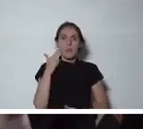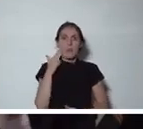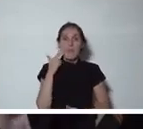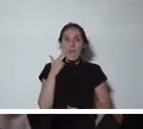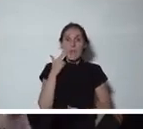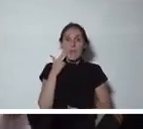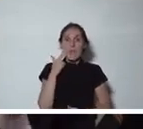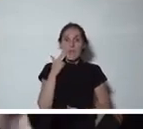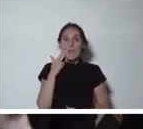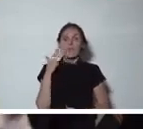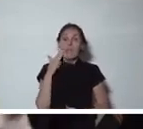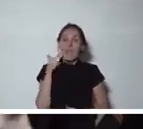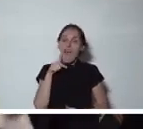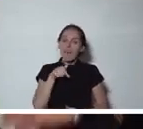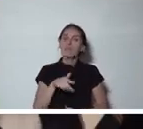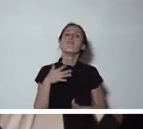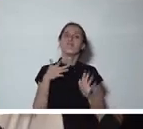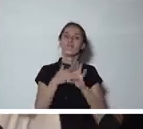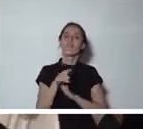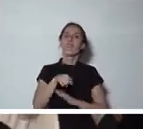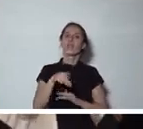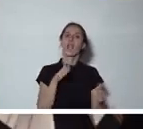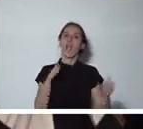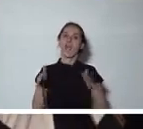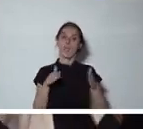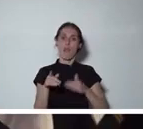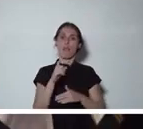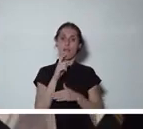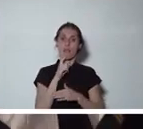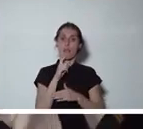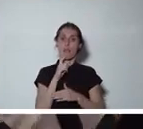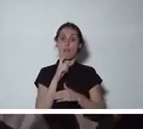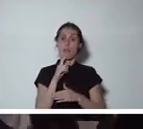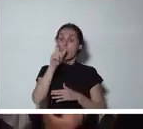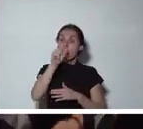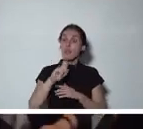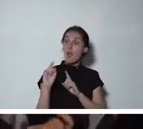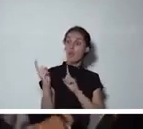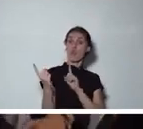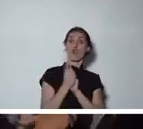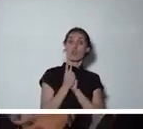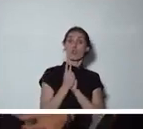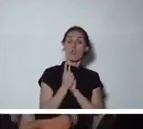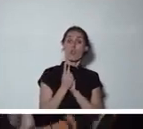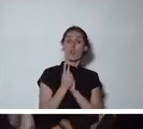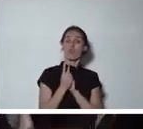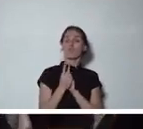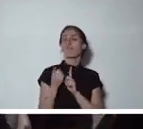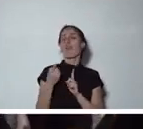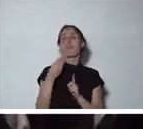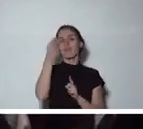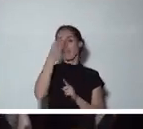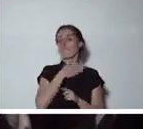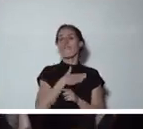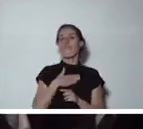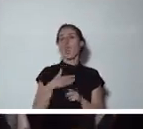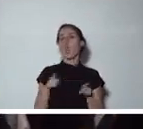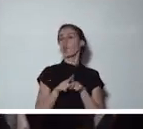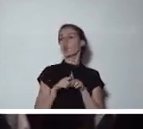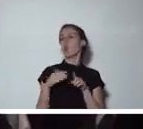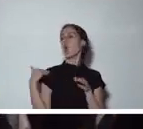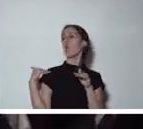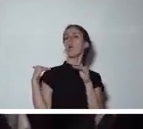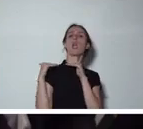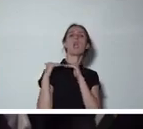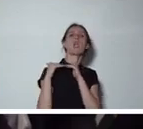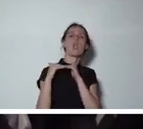estemos en un momento tan difícil en el que los adversarios los que quieren que nada cambie los poderosos quienes